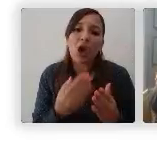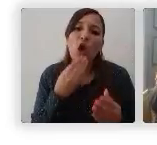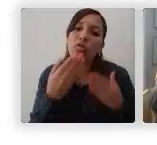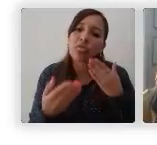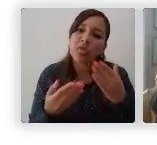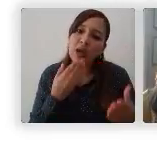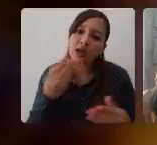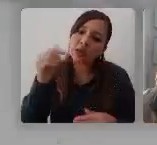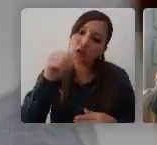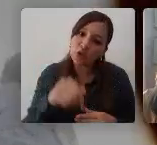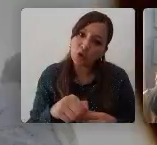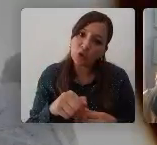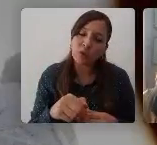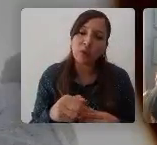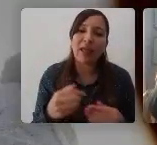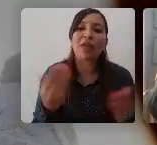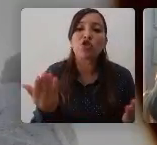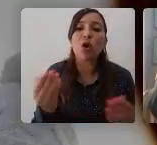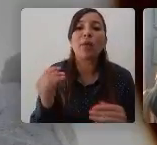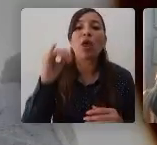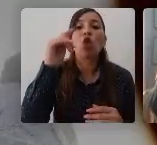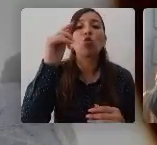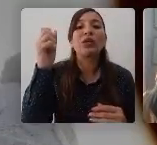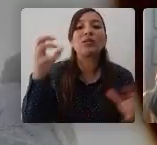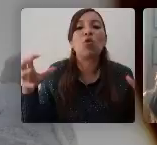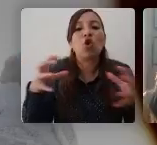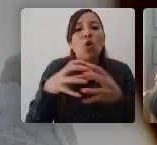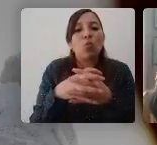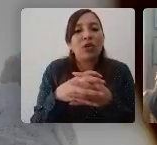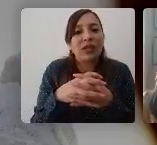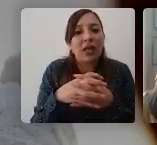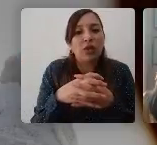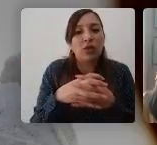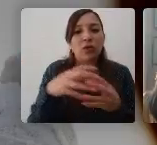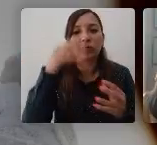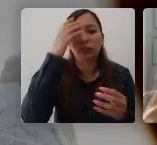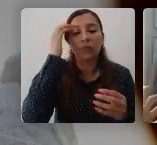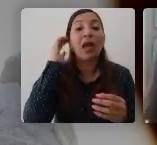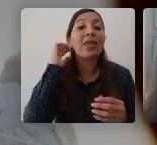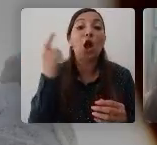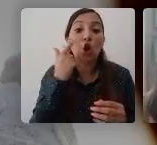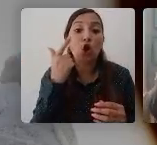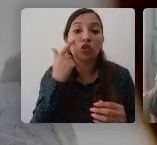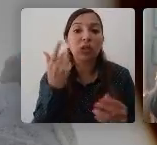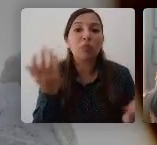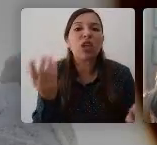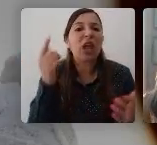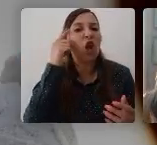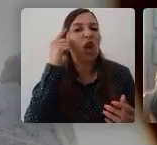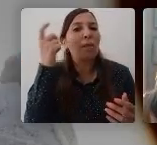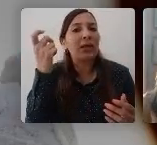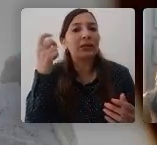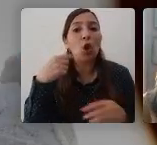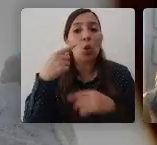sobre un ser venturísimo comunitario hemos podido conocer un poco cuáles son nuestras perspectivas luego hemos